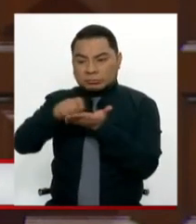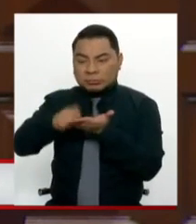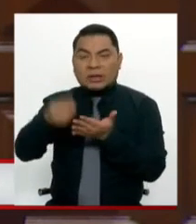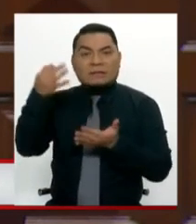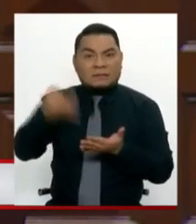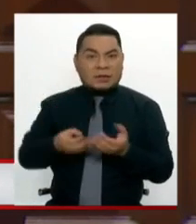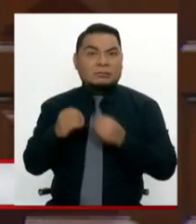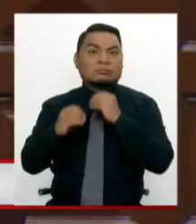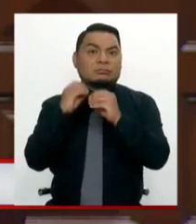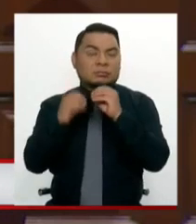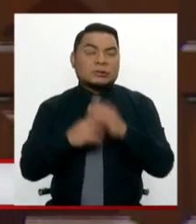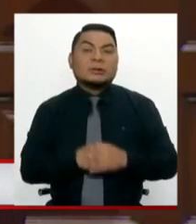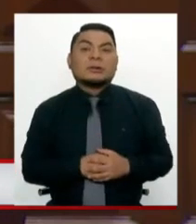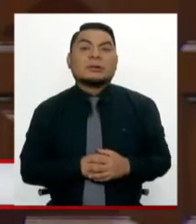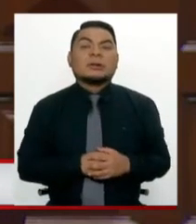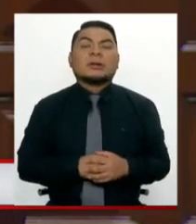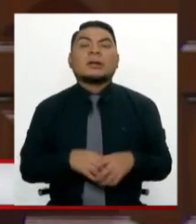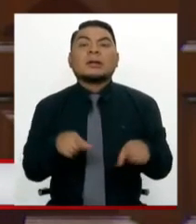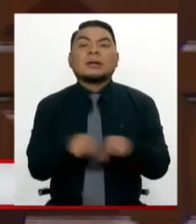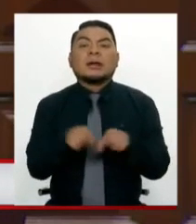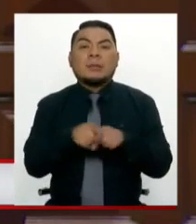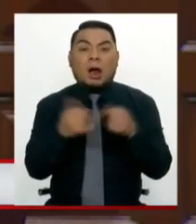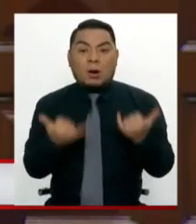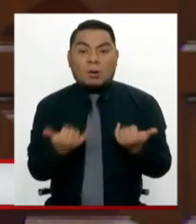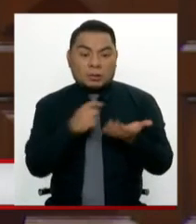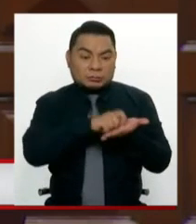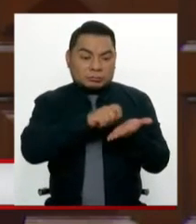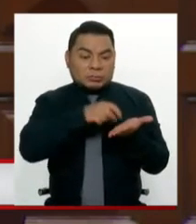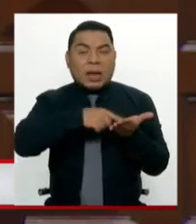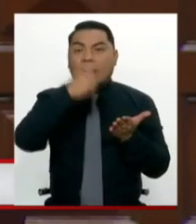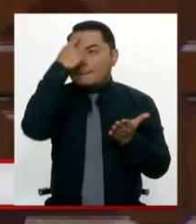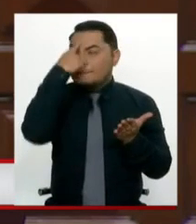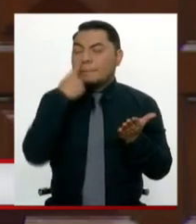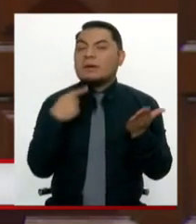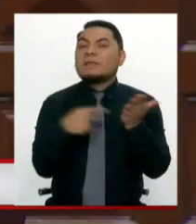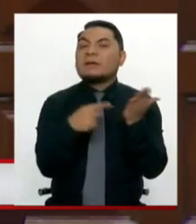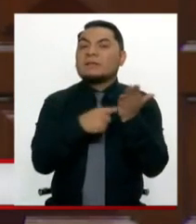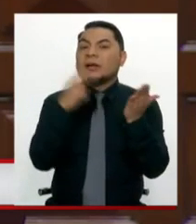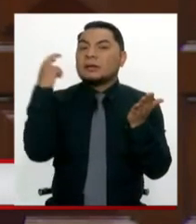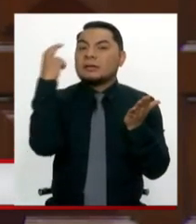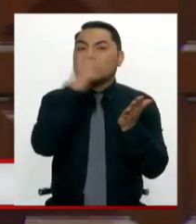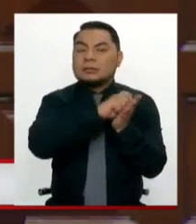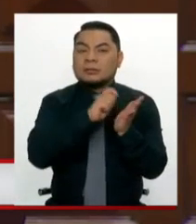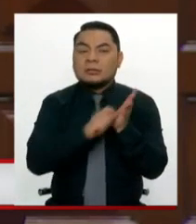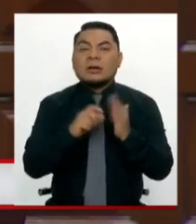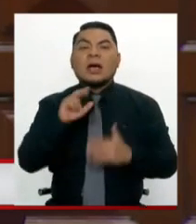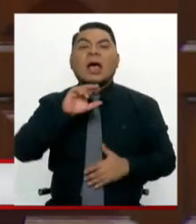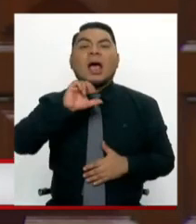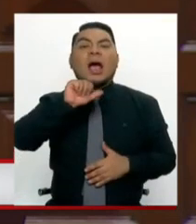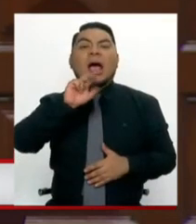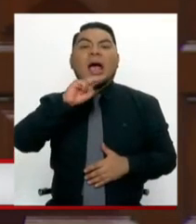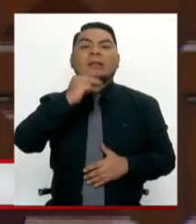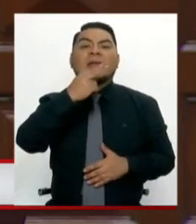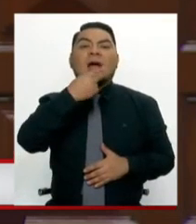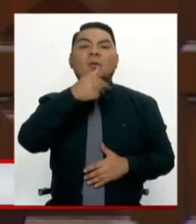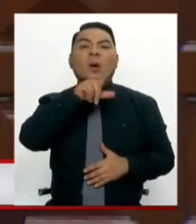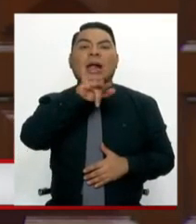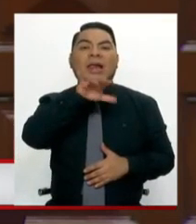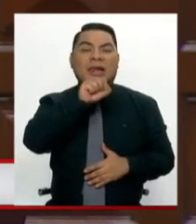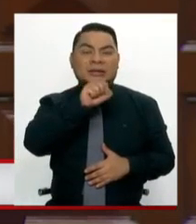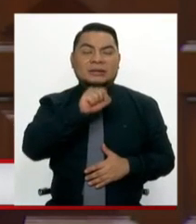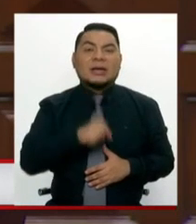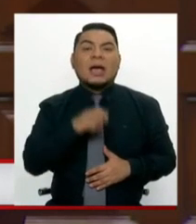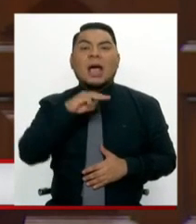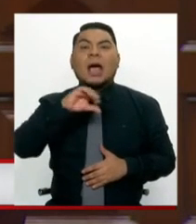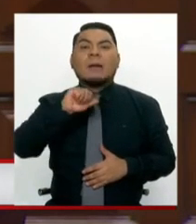definitivos. Se encuentra en elaboración el perfil técnico del ferrocarril Andahuaylas-San Juan de Marcona,